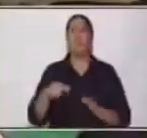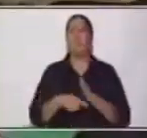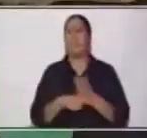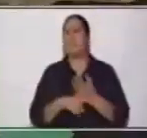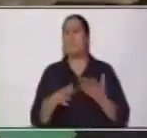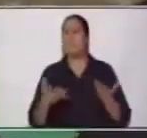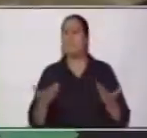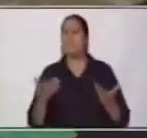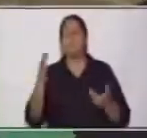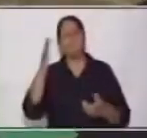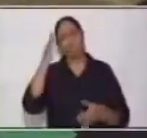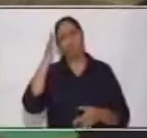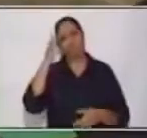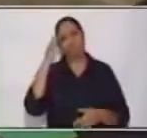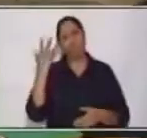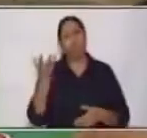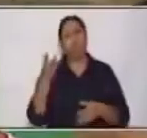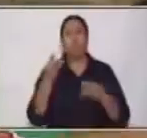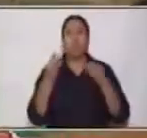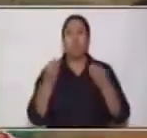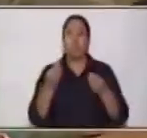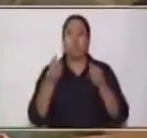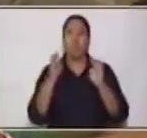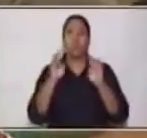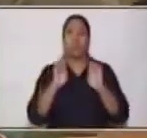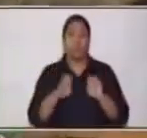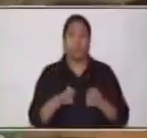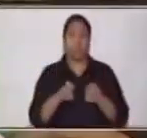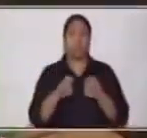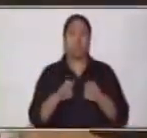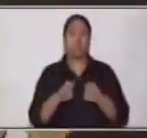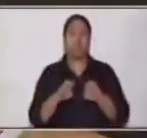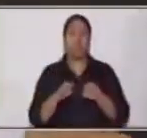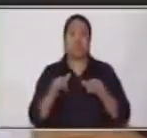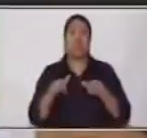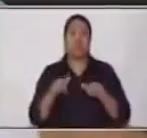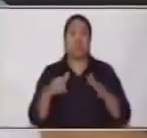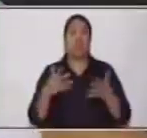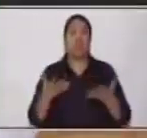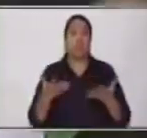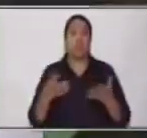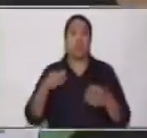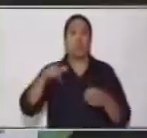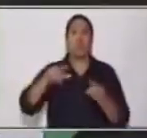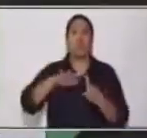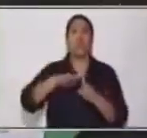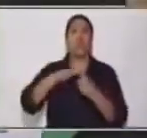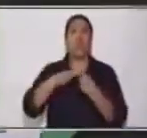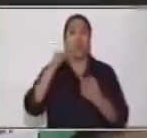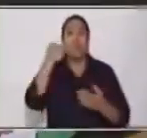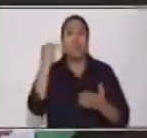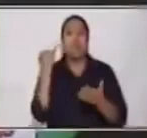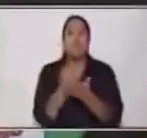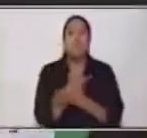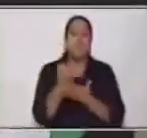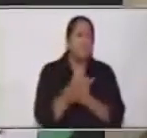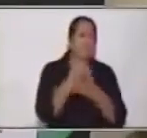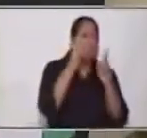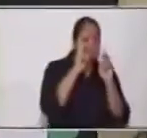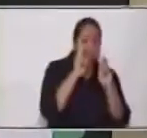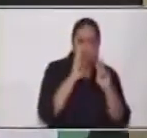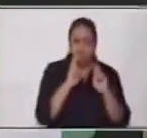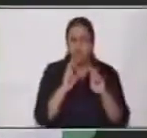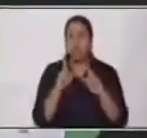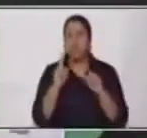debido a que muchas personas están dedicando tiempo a esta situación, a investigar. Entonces aquí inicia con